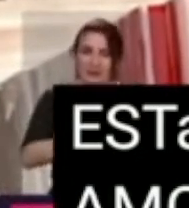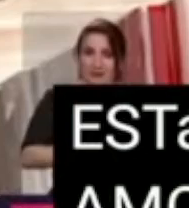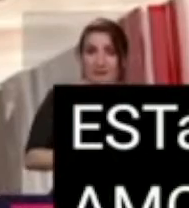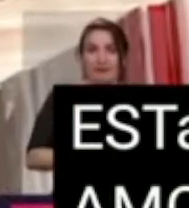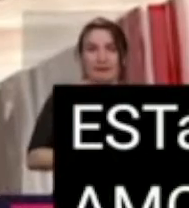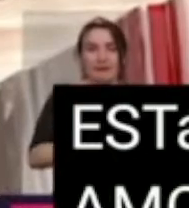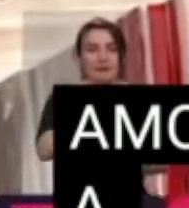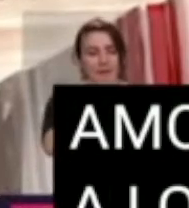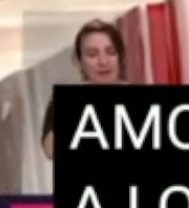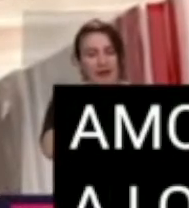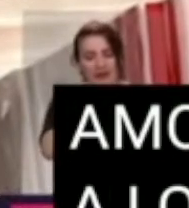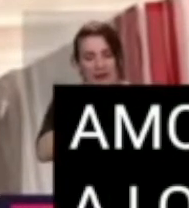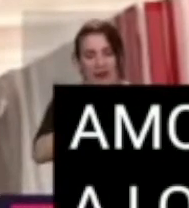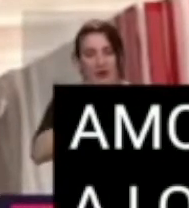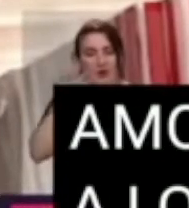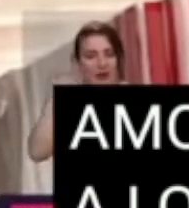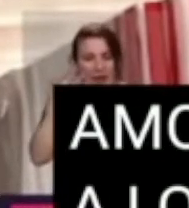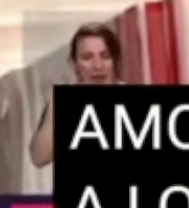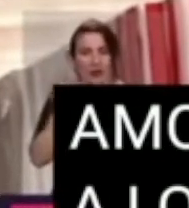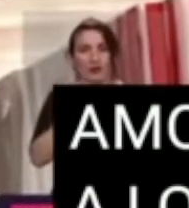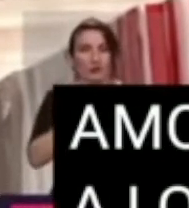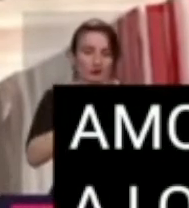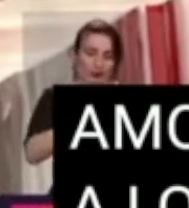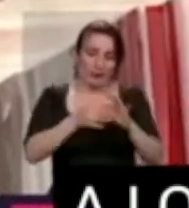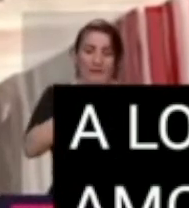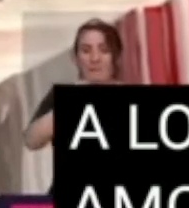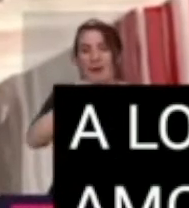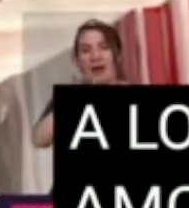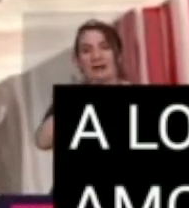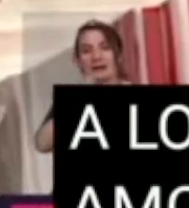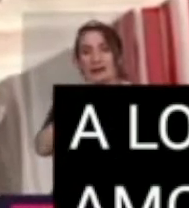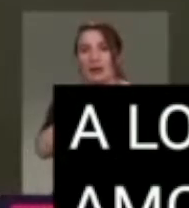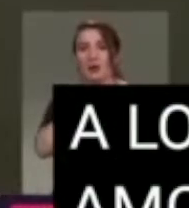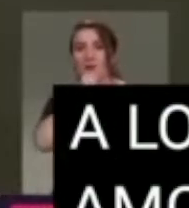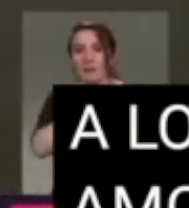Mateo, el niño, a Mateo, el viejo. Continuando.